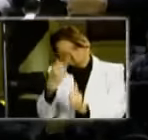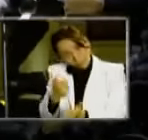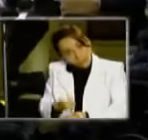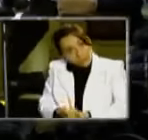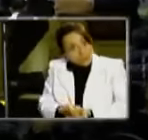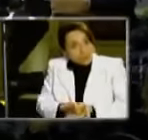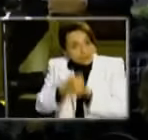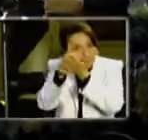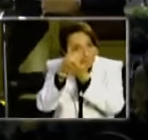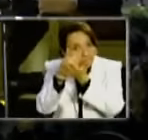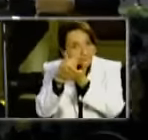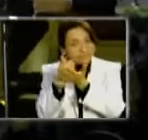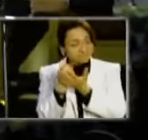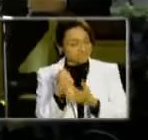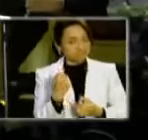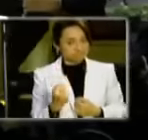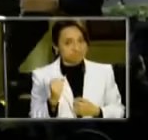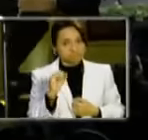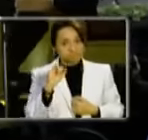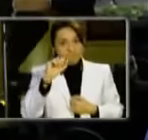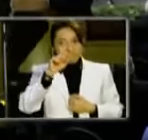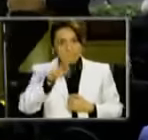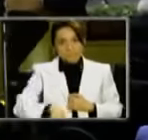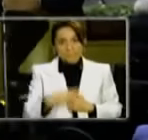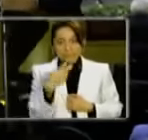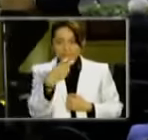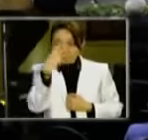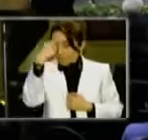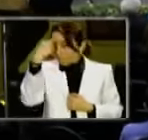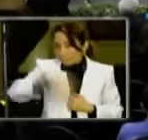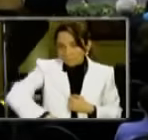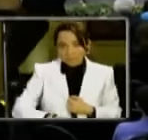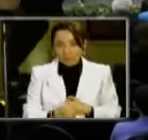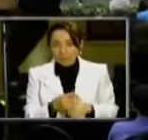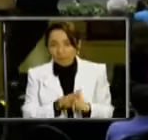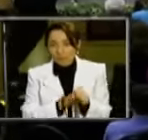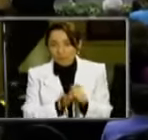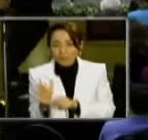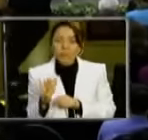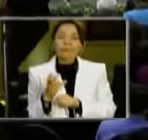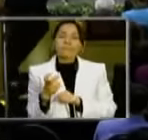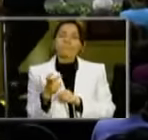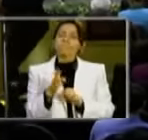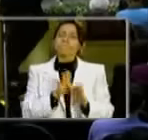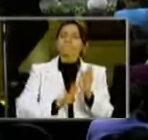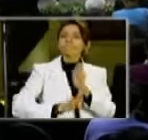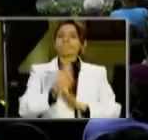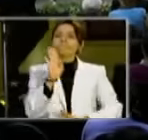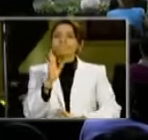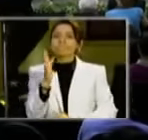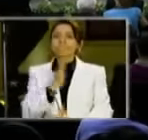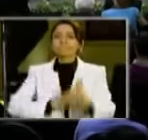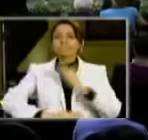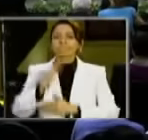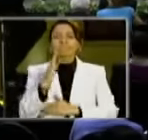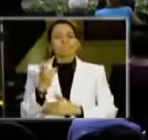y eliminaría, de culminar exitosamente, un foco de tensión innecesaria que heredamos de la Guerra